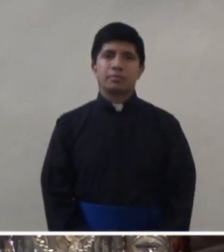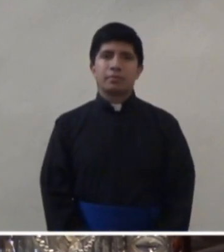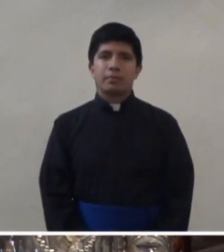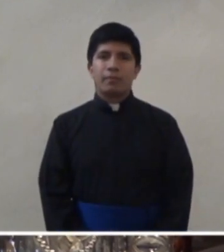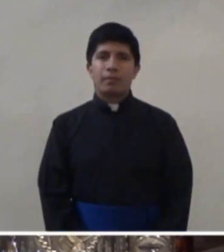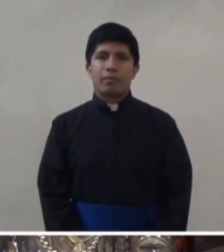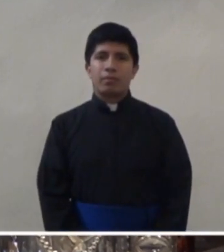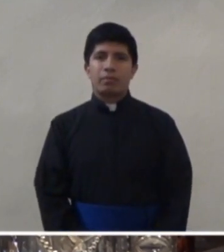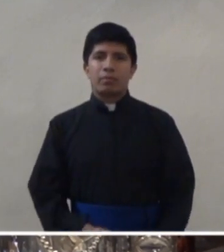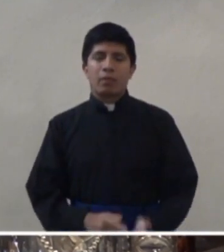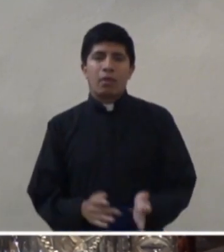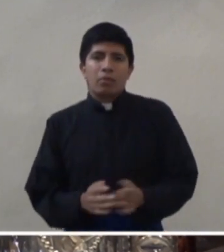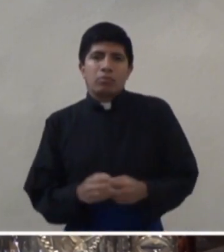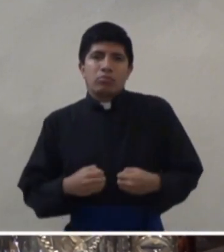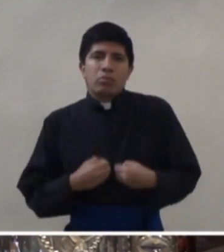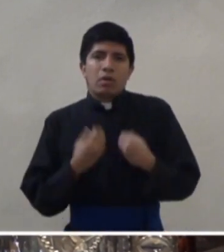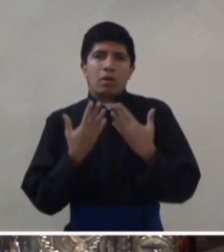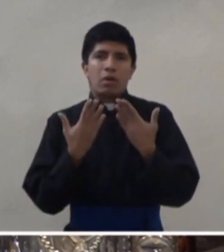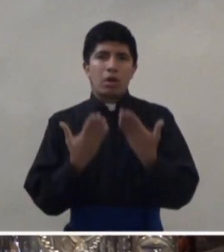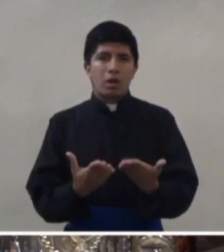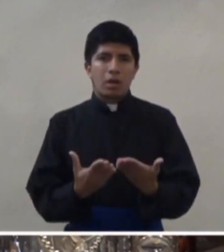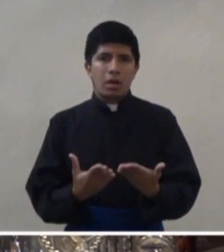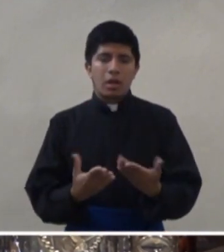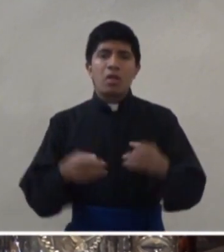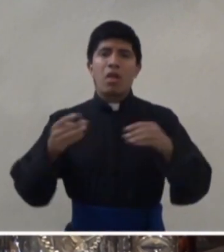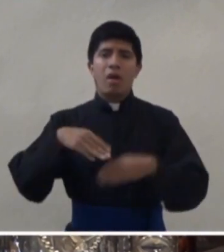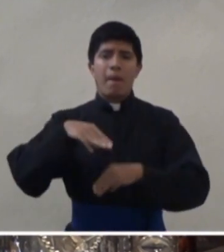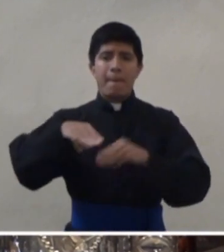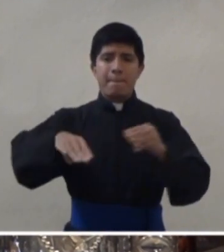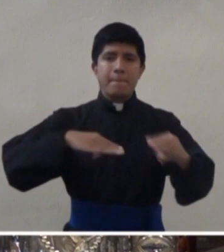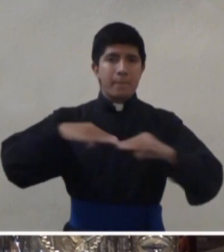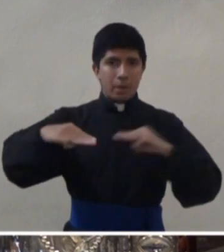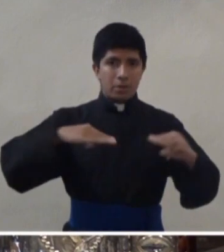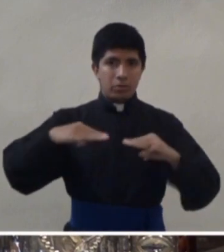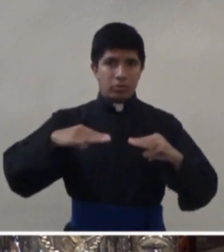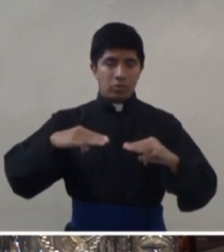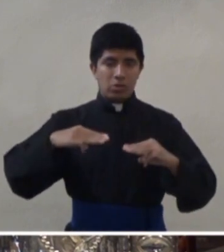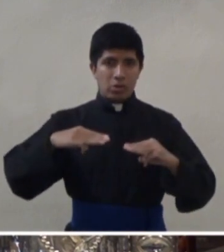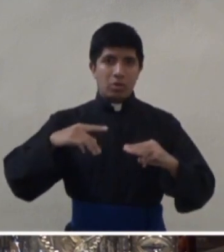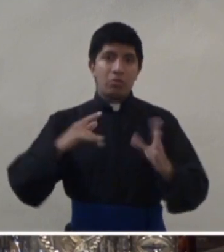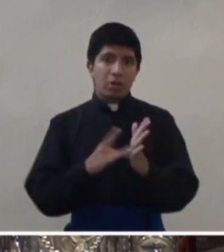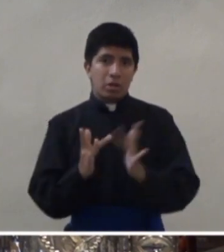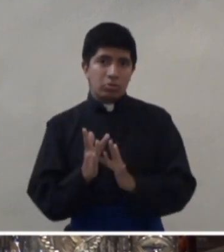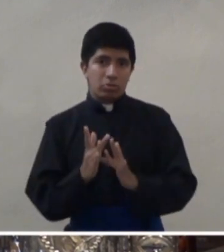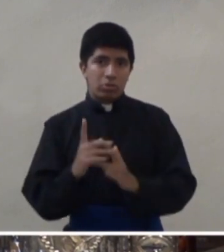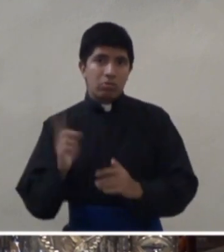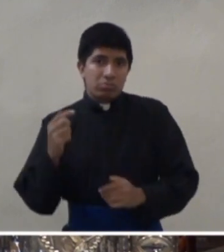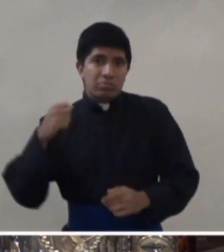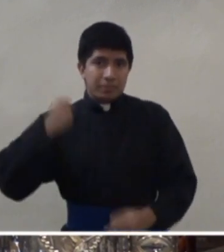Él tiene claro cuál es su misión: ser pastor.